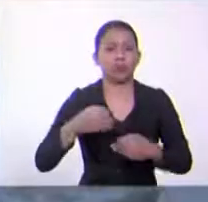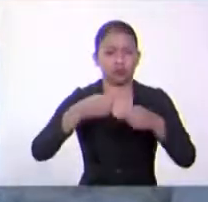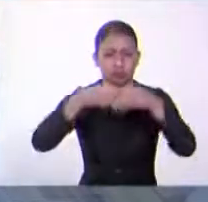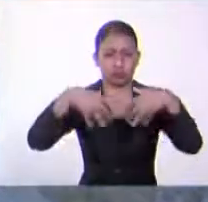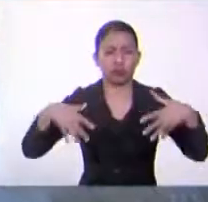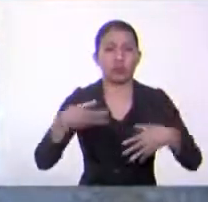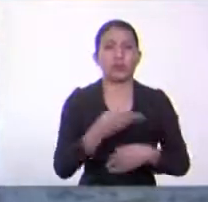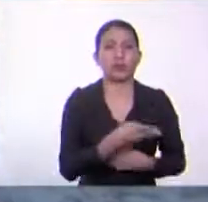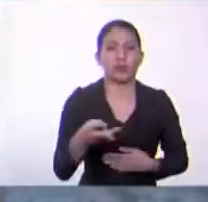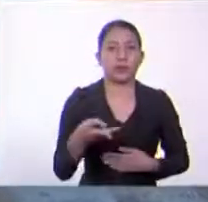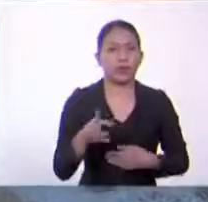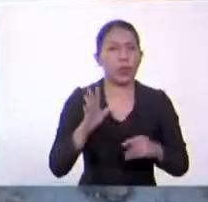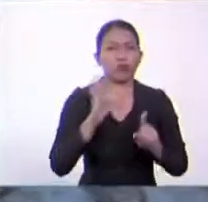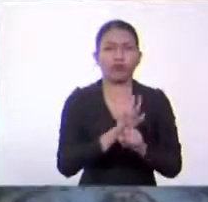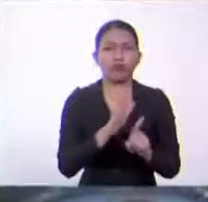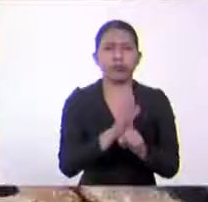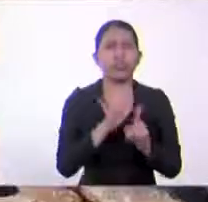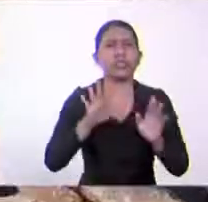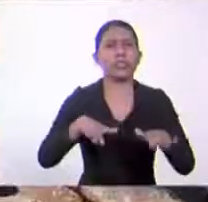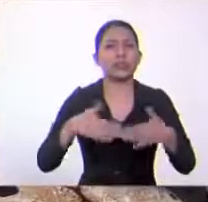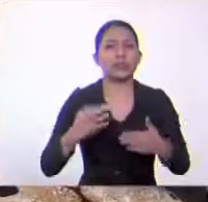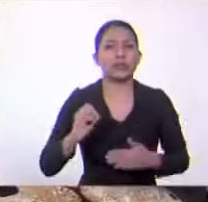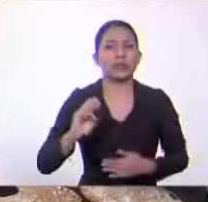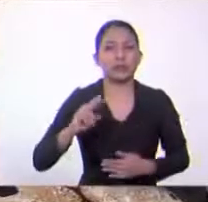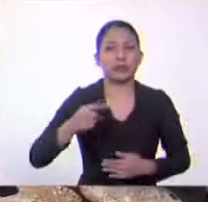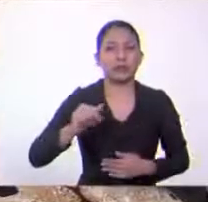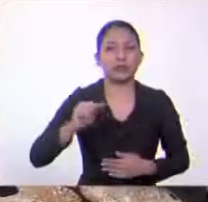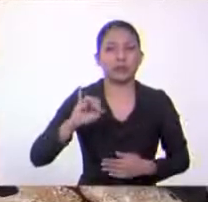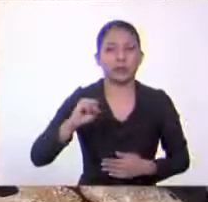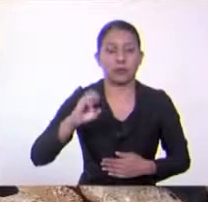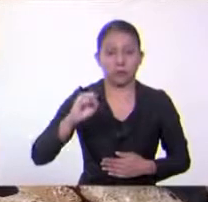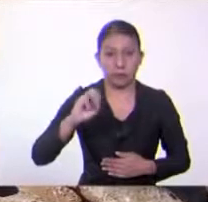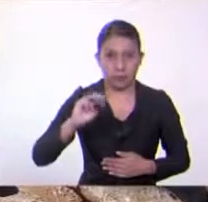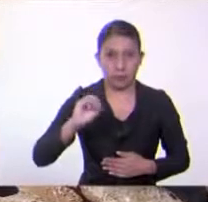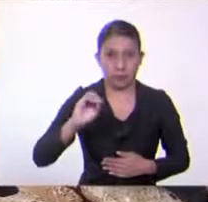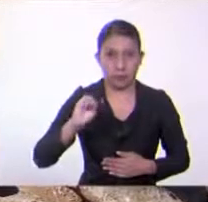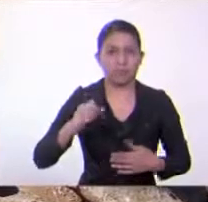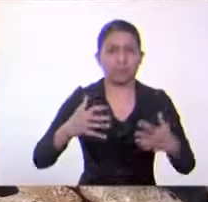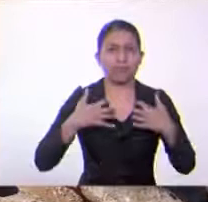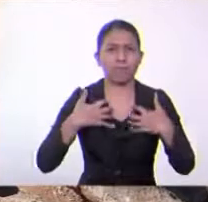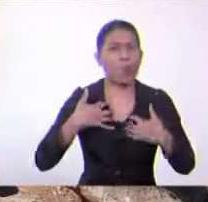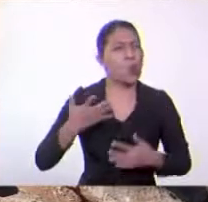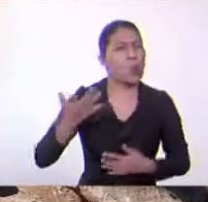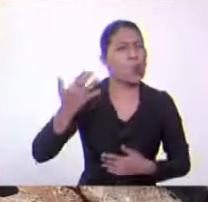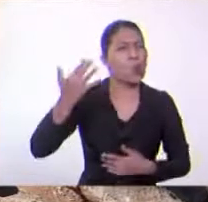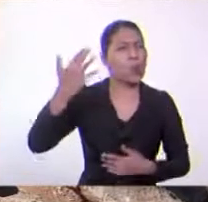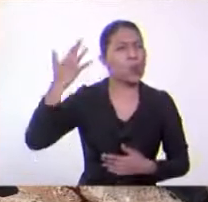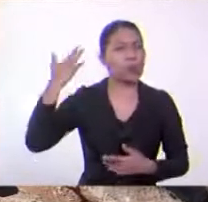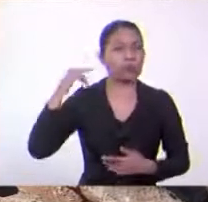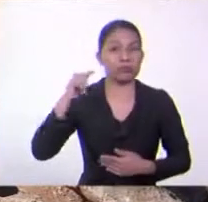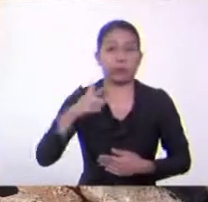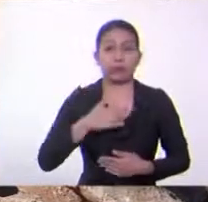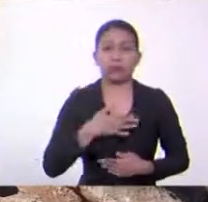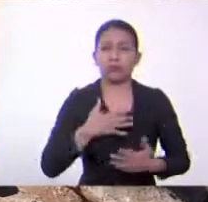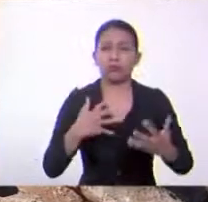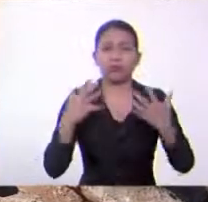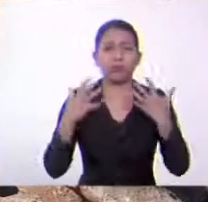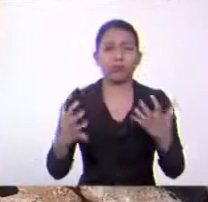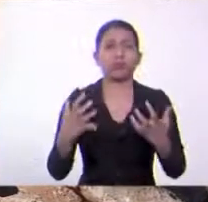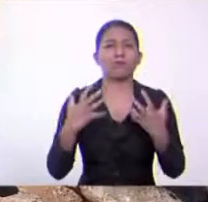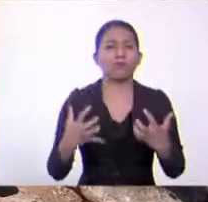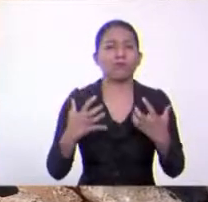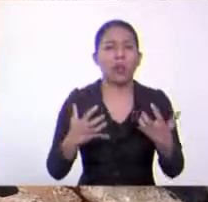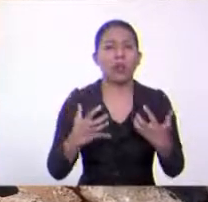materiales pertenecientes a organismos vivos muy antiguos. Contiene grandes cantidades